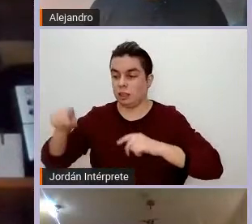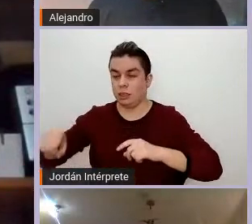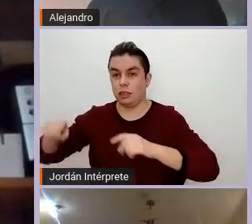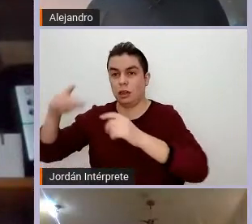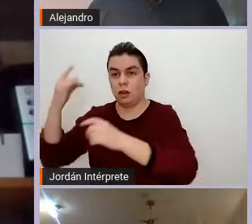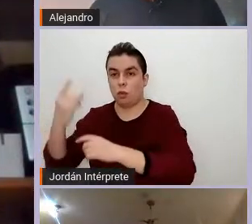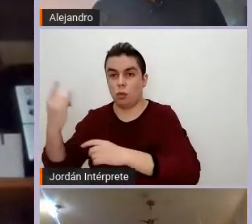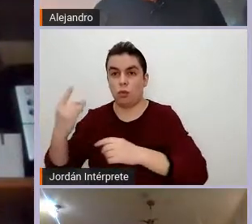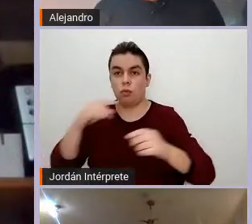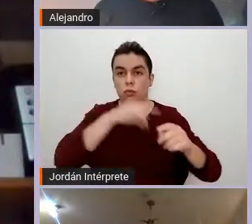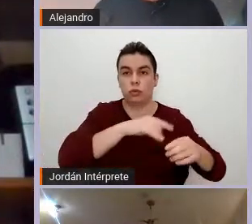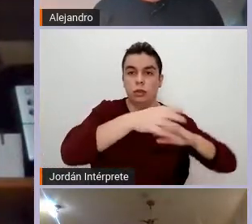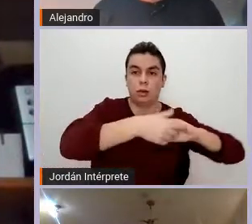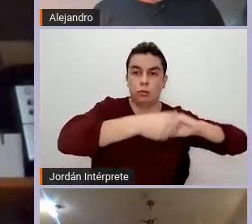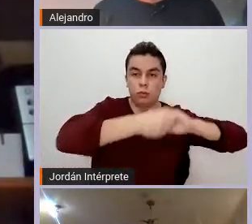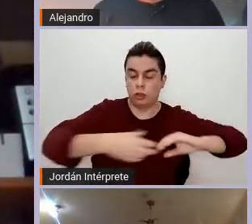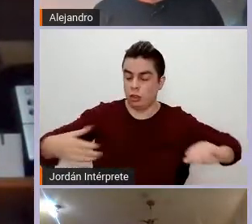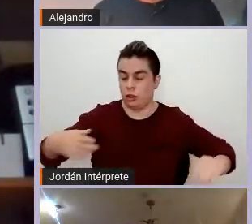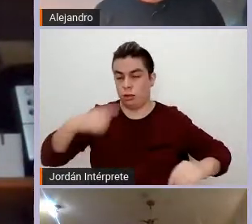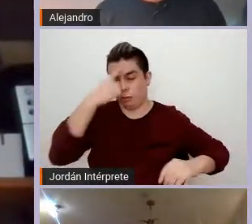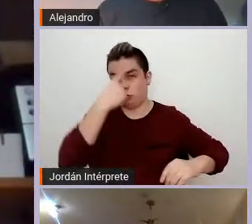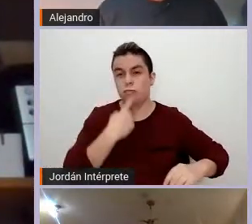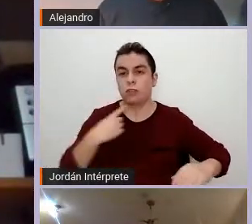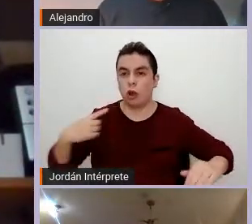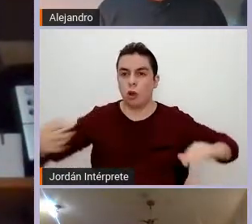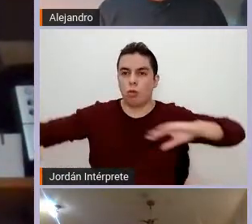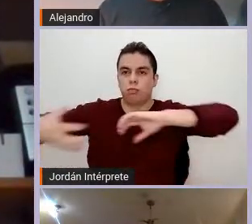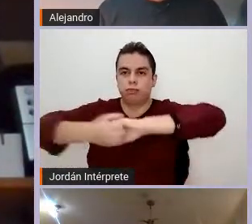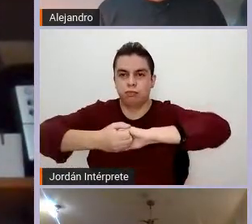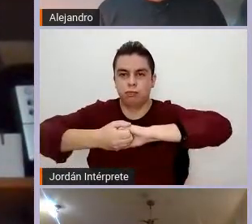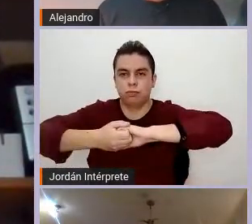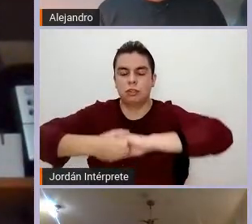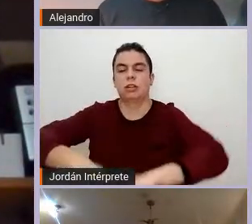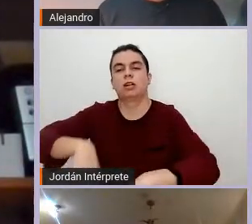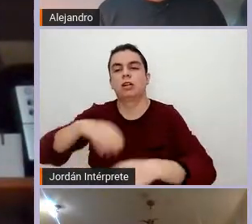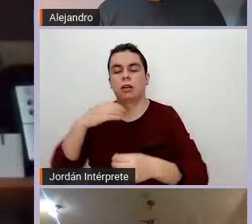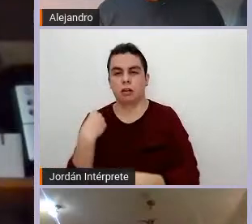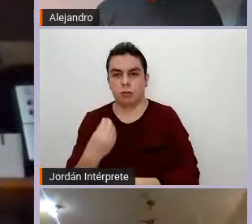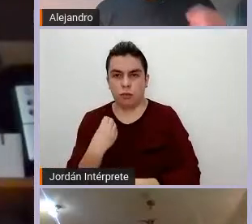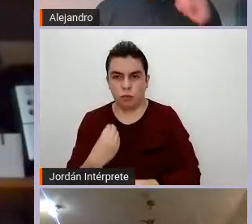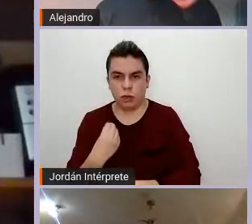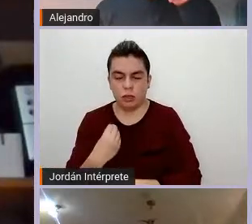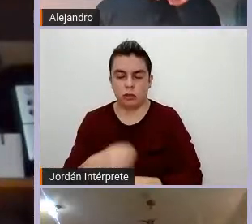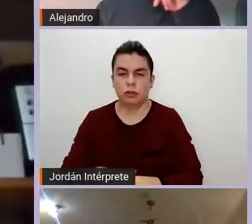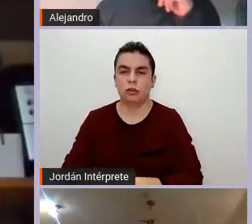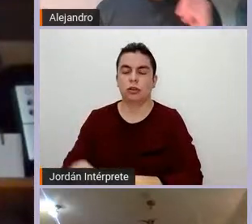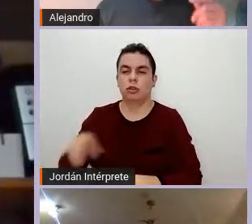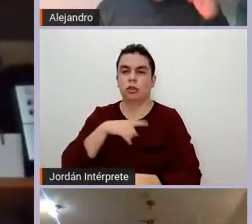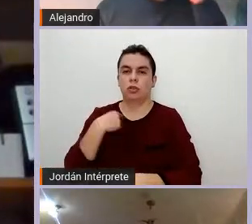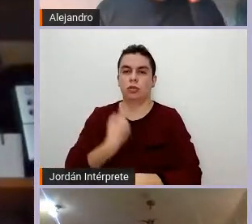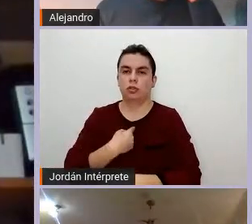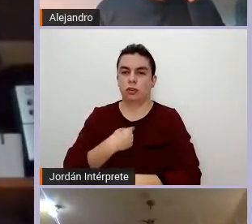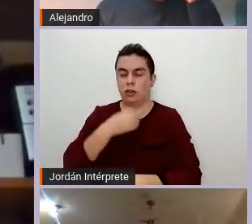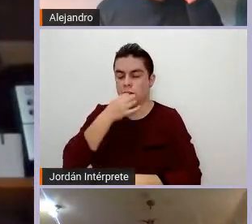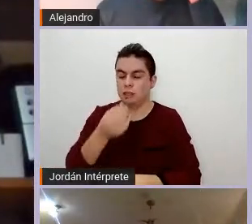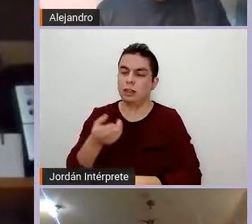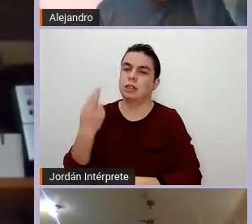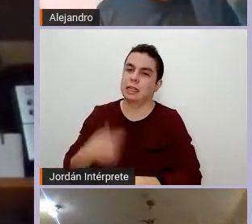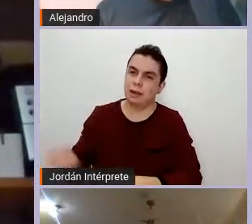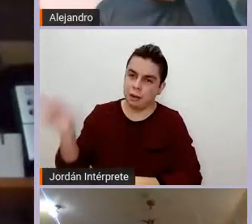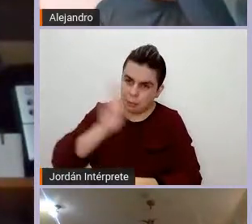ido construyendo en el tiempo. De ahí también que crea necesario insistir en todos estos agradecimientos que di al